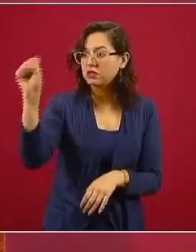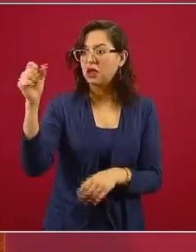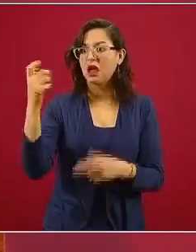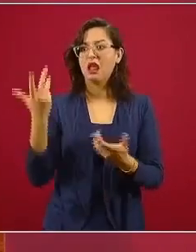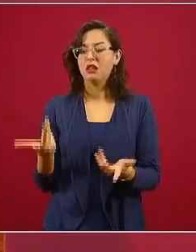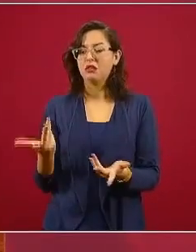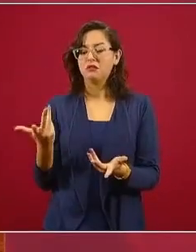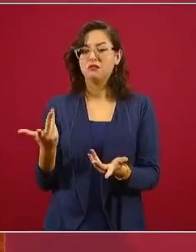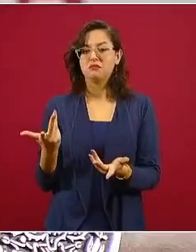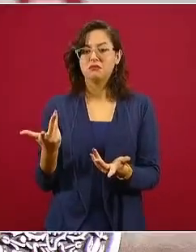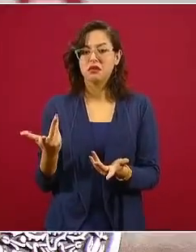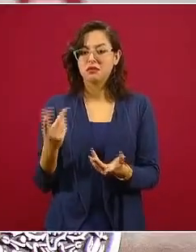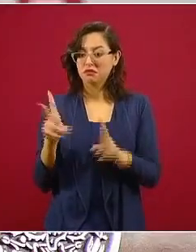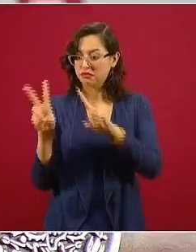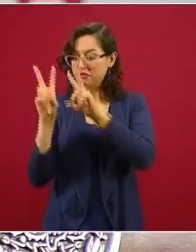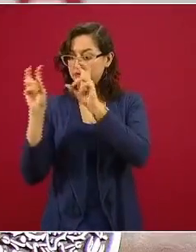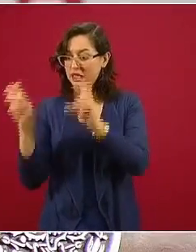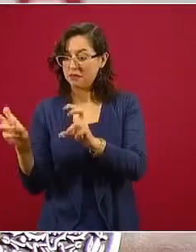TEMEC.